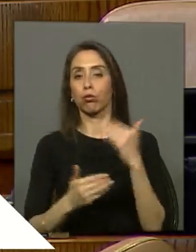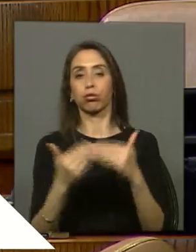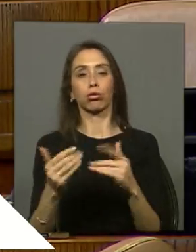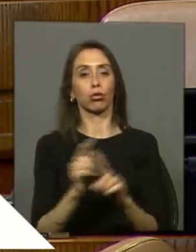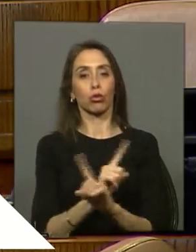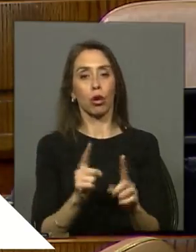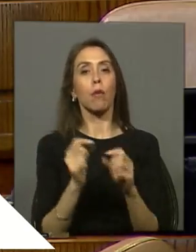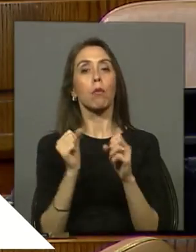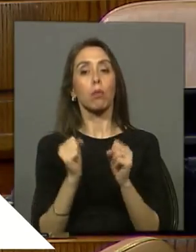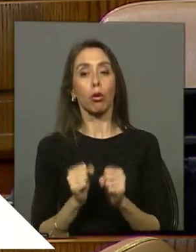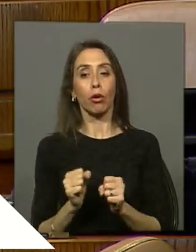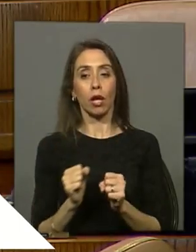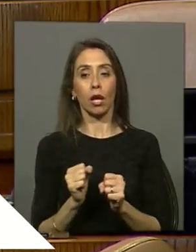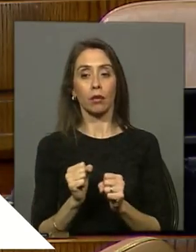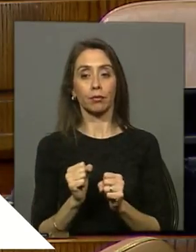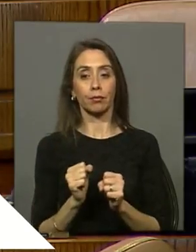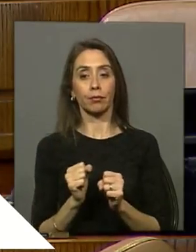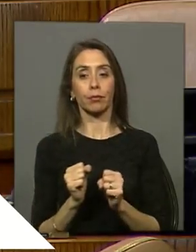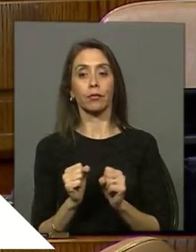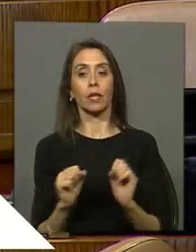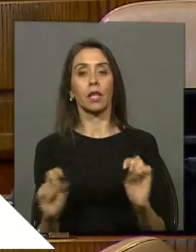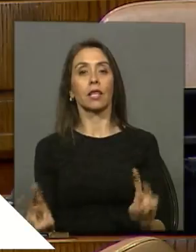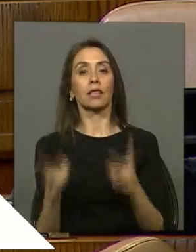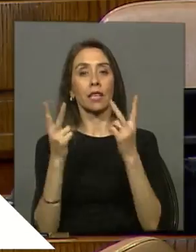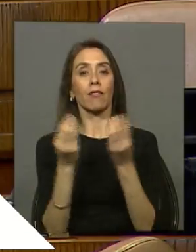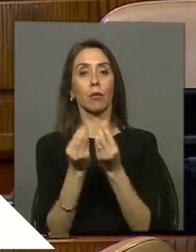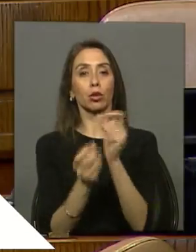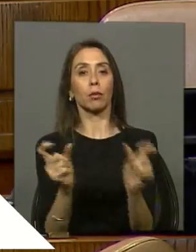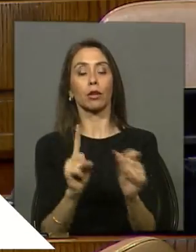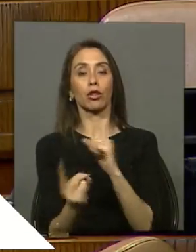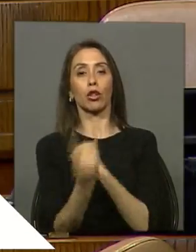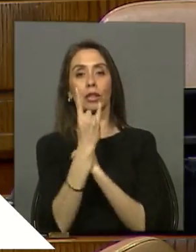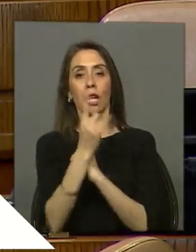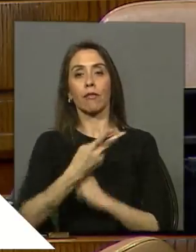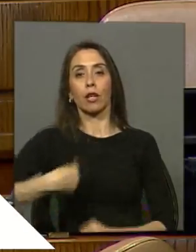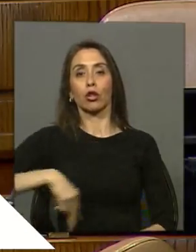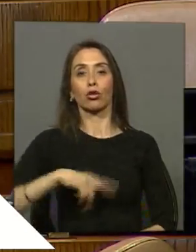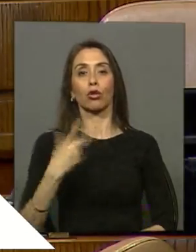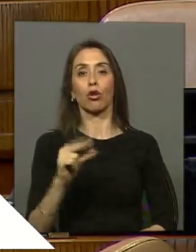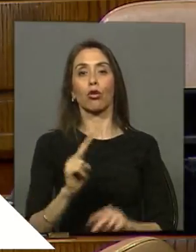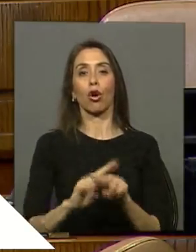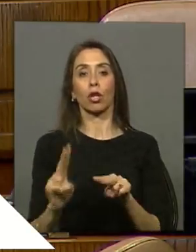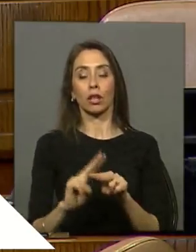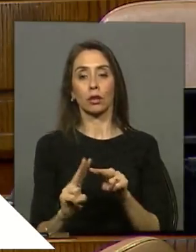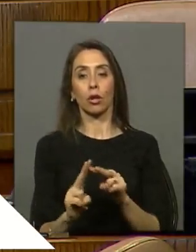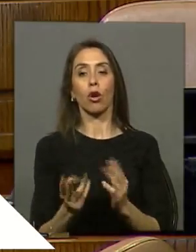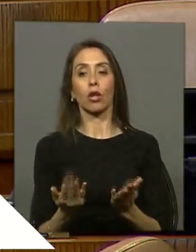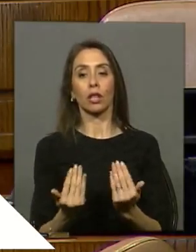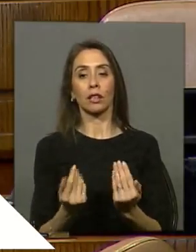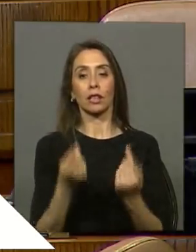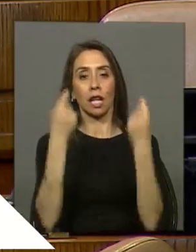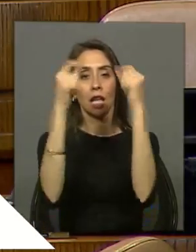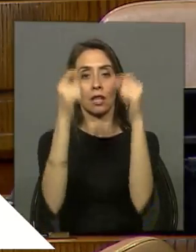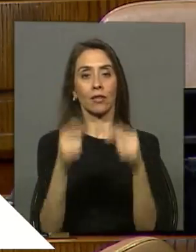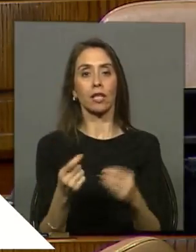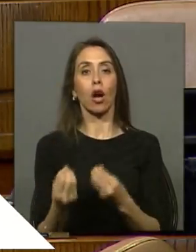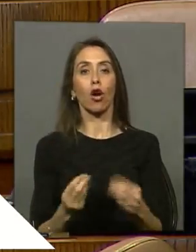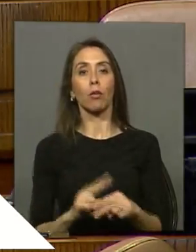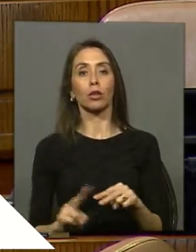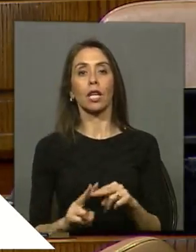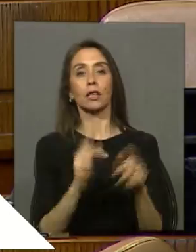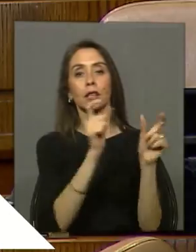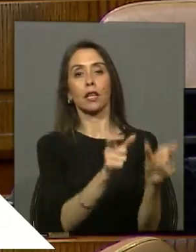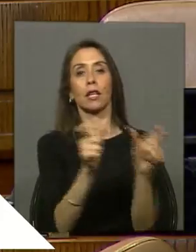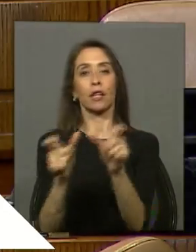pudimos haber salvado a muchas personas de la estafa y no lo hicimos y eso requiere de una revisión de cómo se está haciendo la